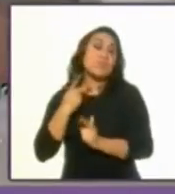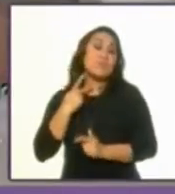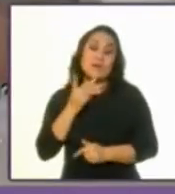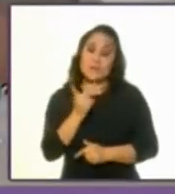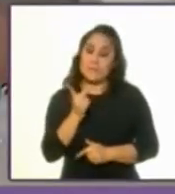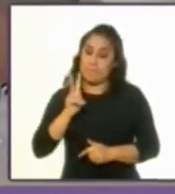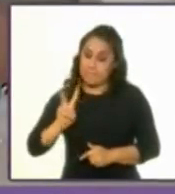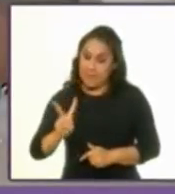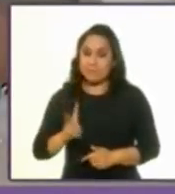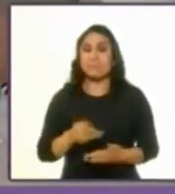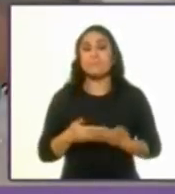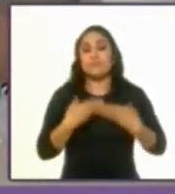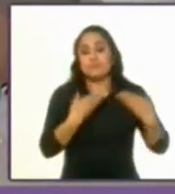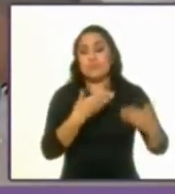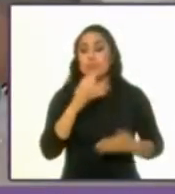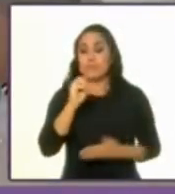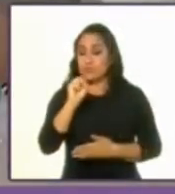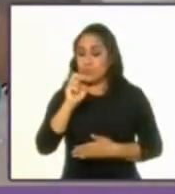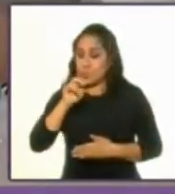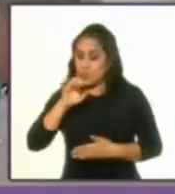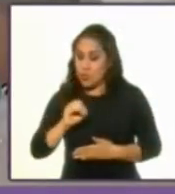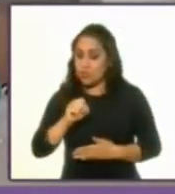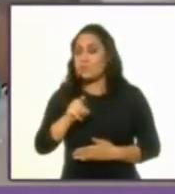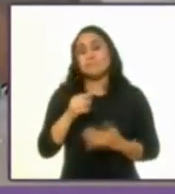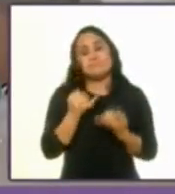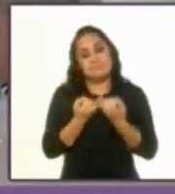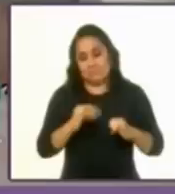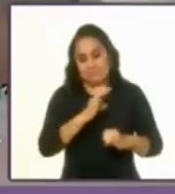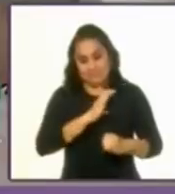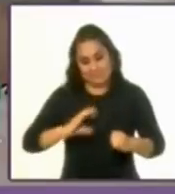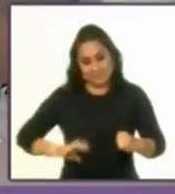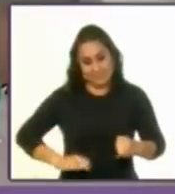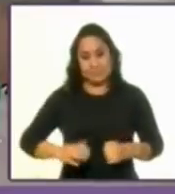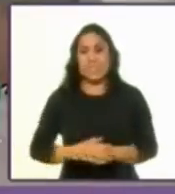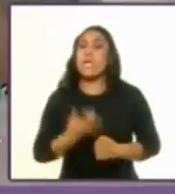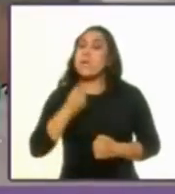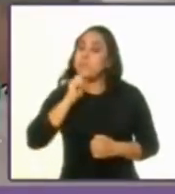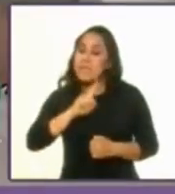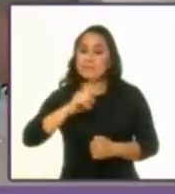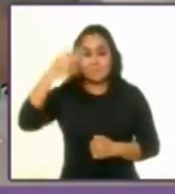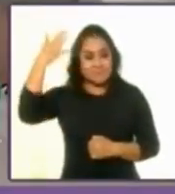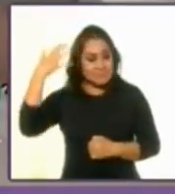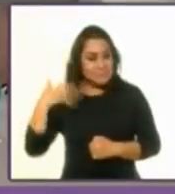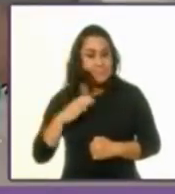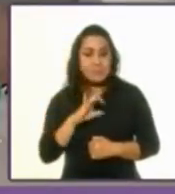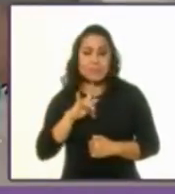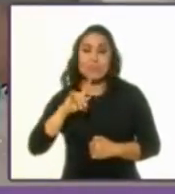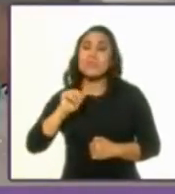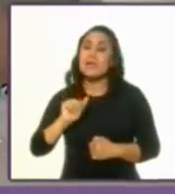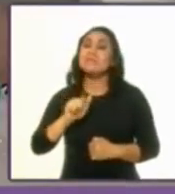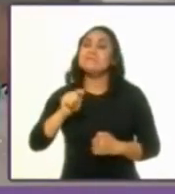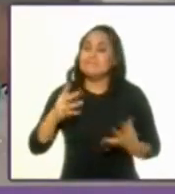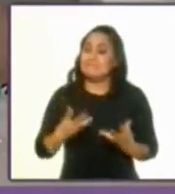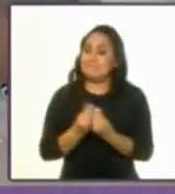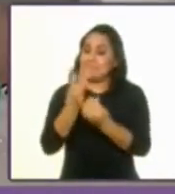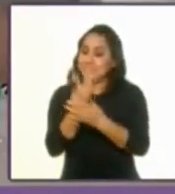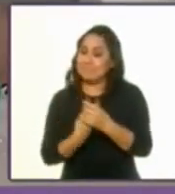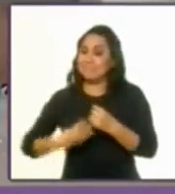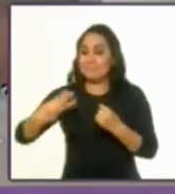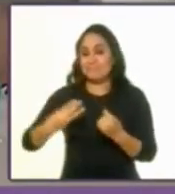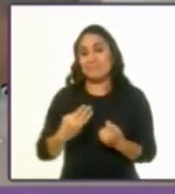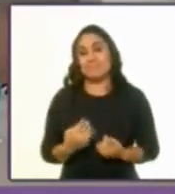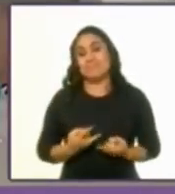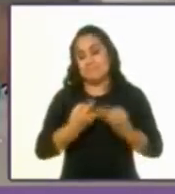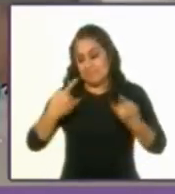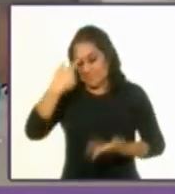méxico a lorena osornio candidata sin partido también a claudia sheinbaum de la candidatura común juntos haremos historia